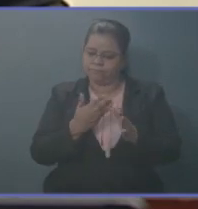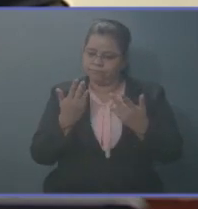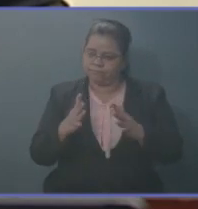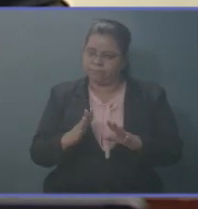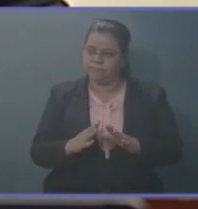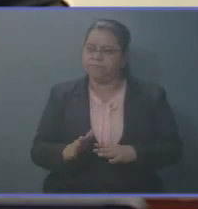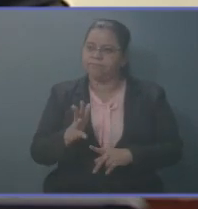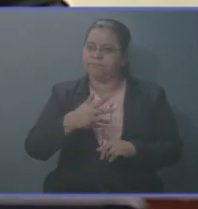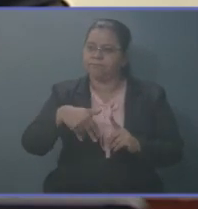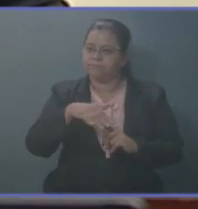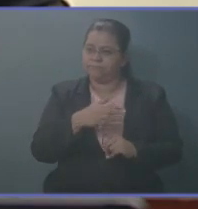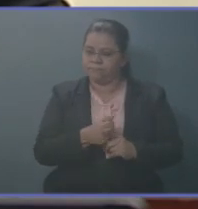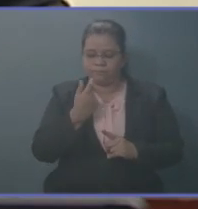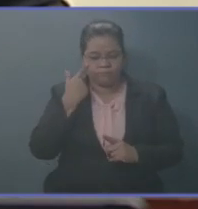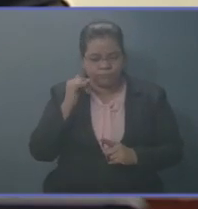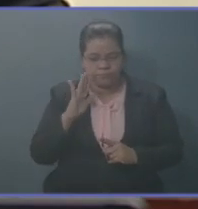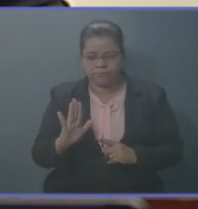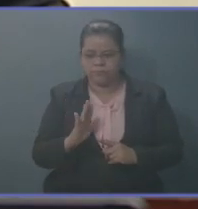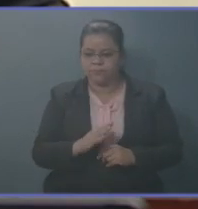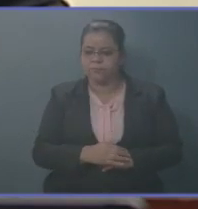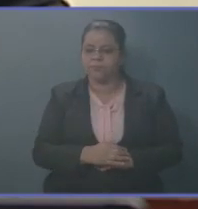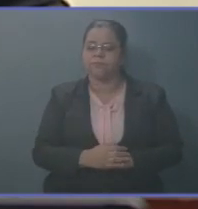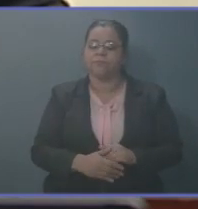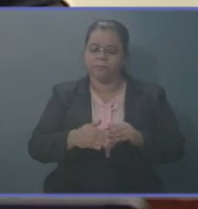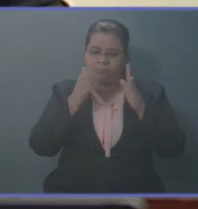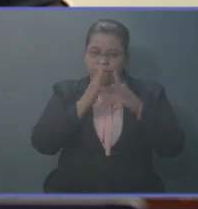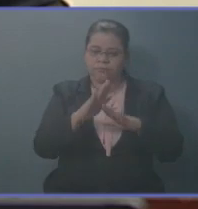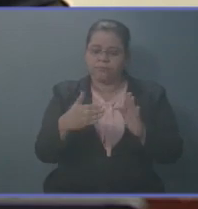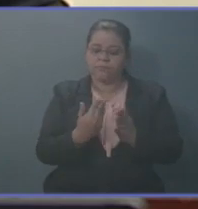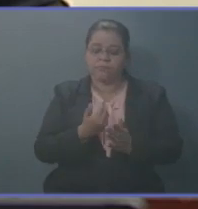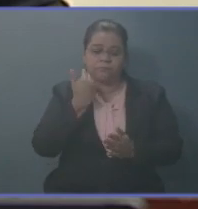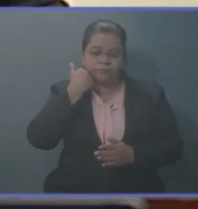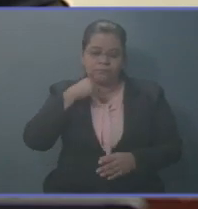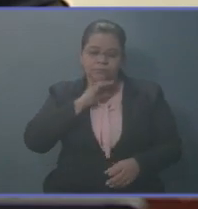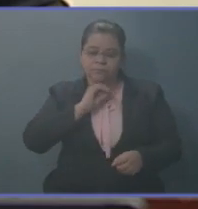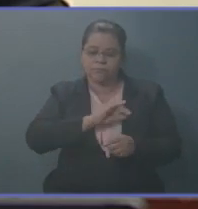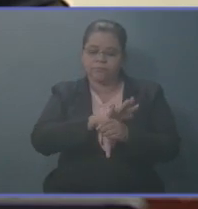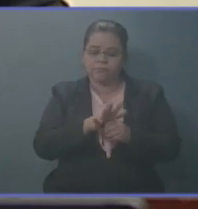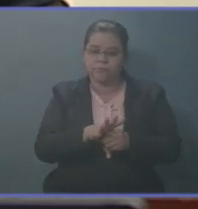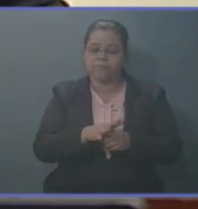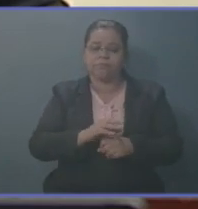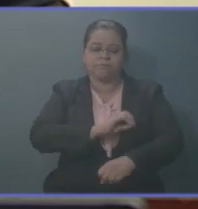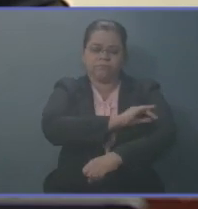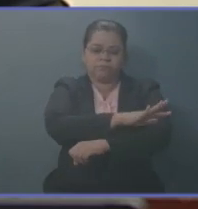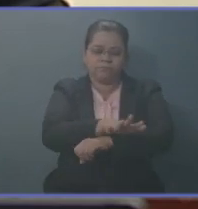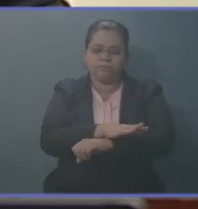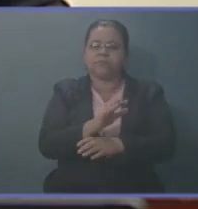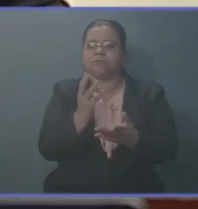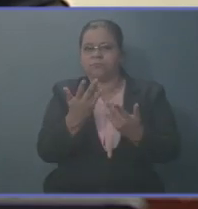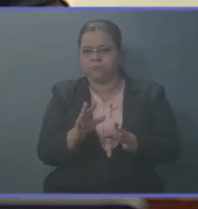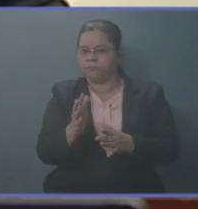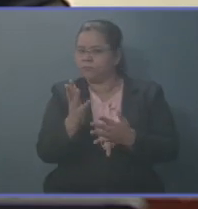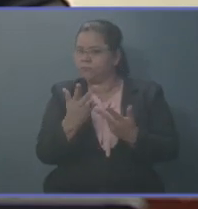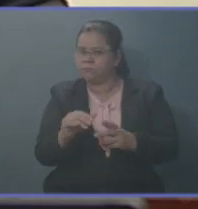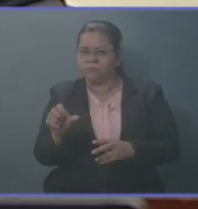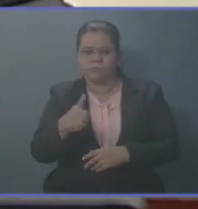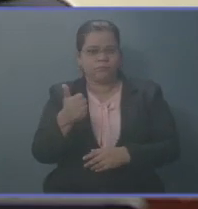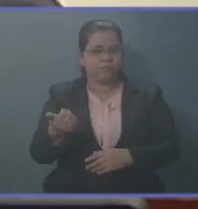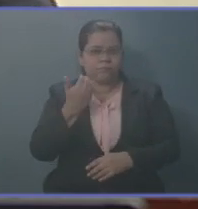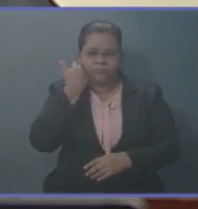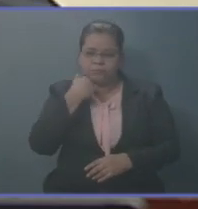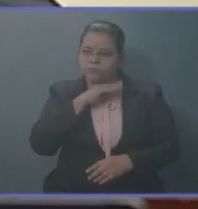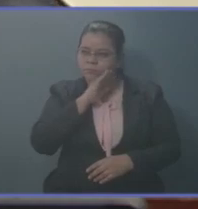partes se encuentran la prevención y el tratamiento de las enfermedades epidémicas, endémicas, profesionales y de otra índole, y la